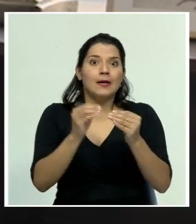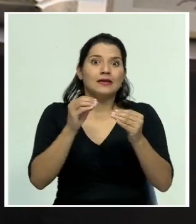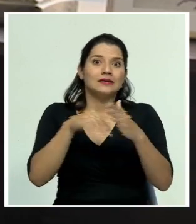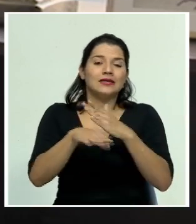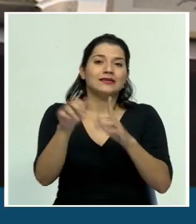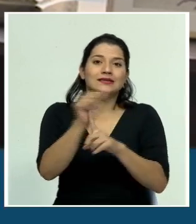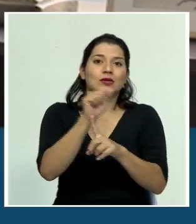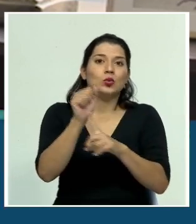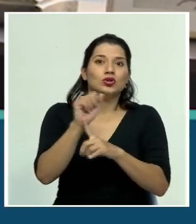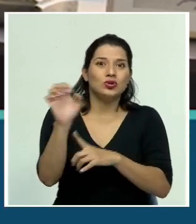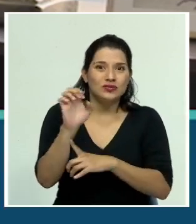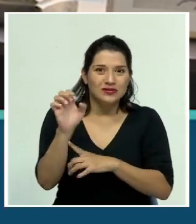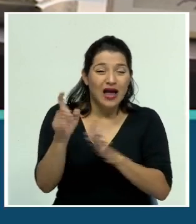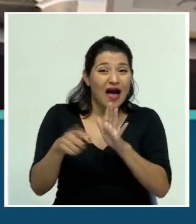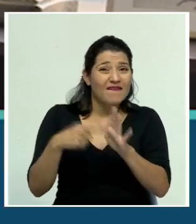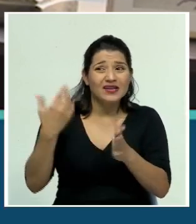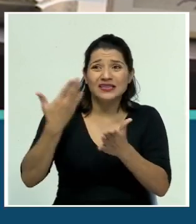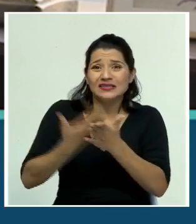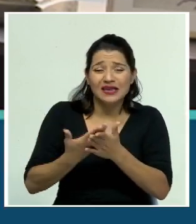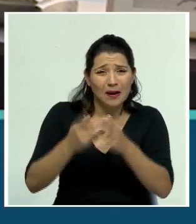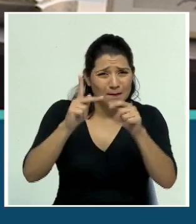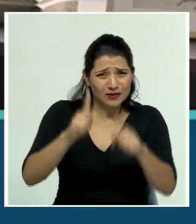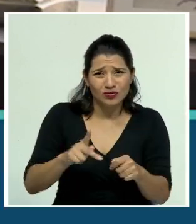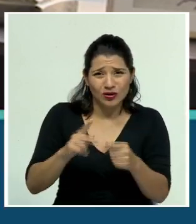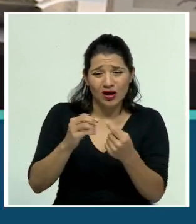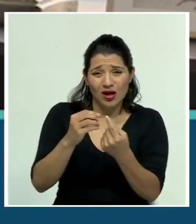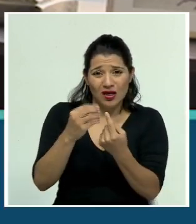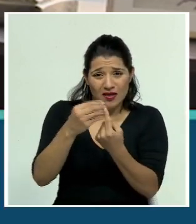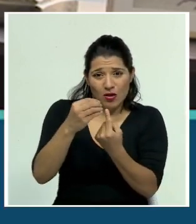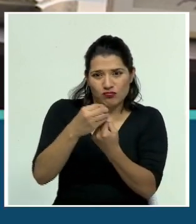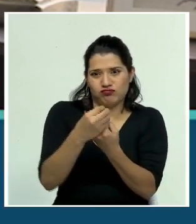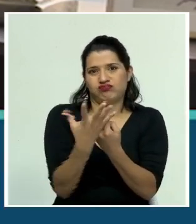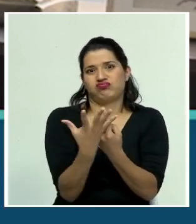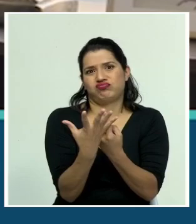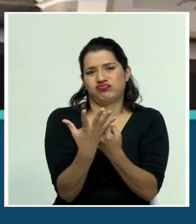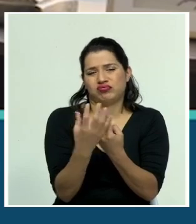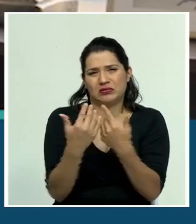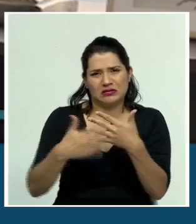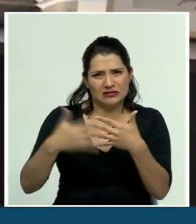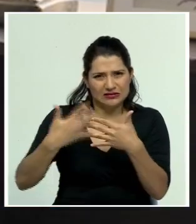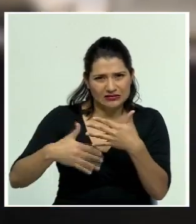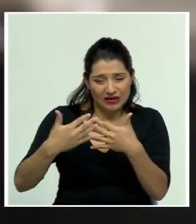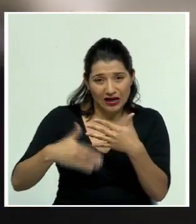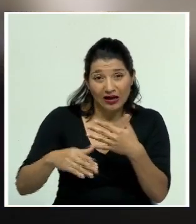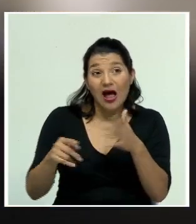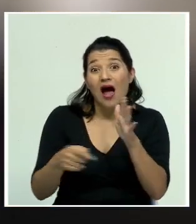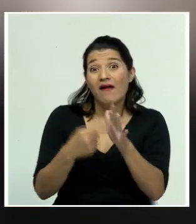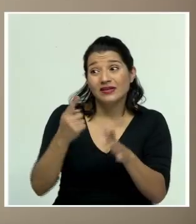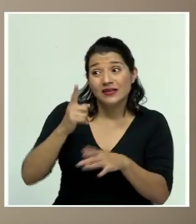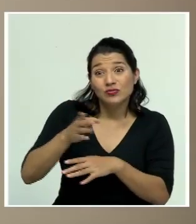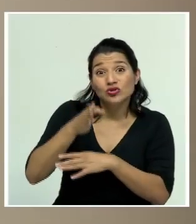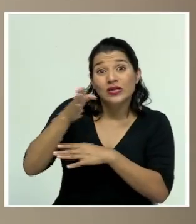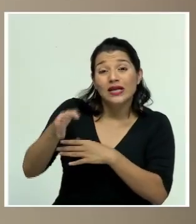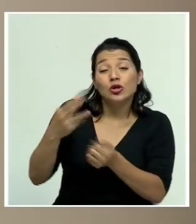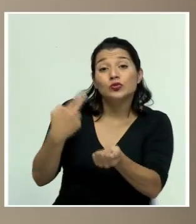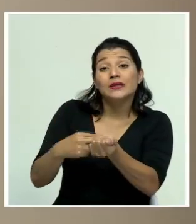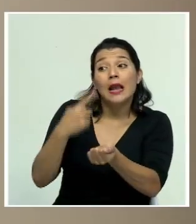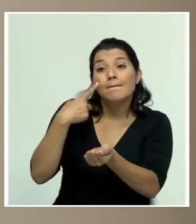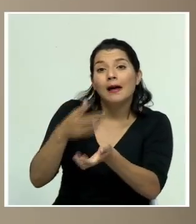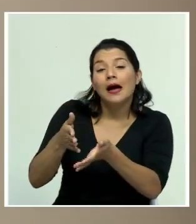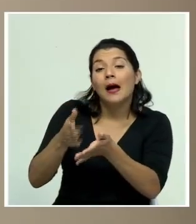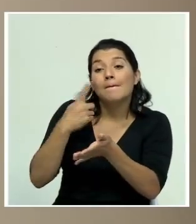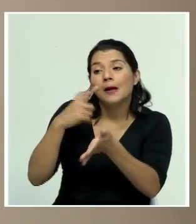llegado personas aquí con el dedo expuesto, hemos tenido incluso que ir a recibir demandas a los hospitales.